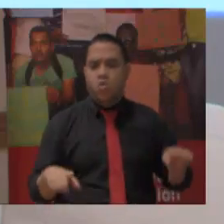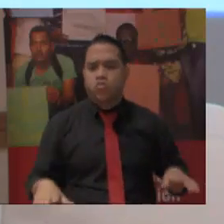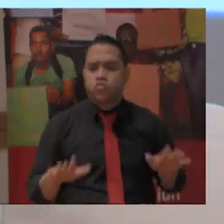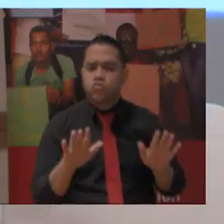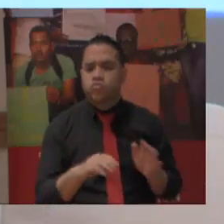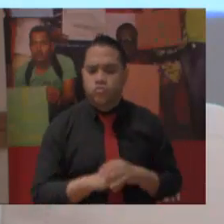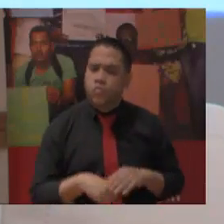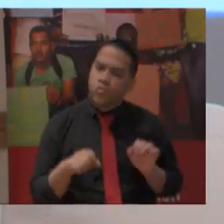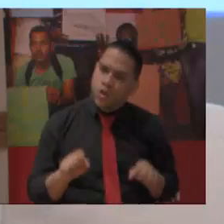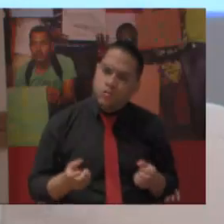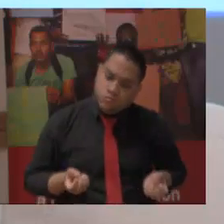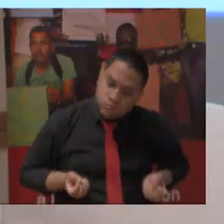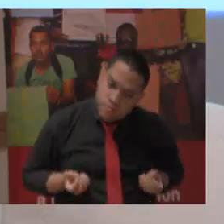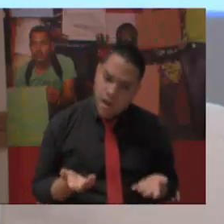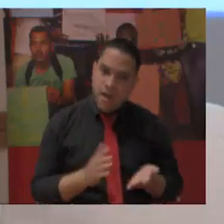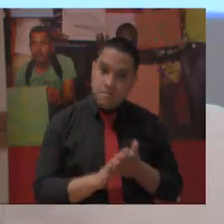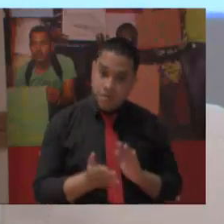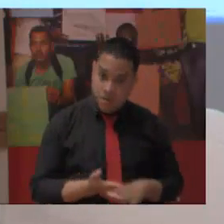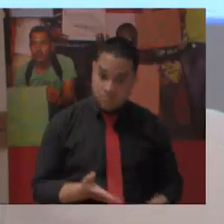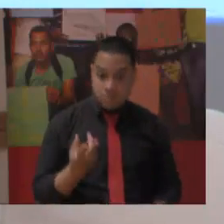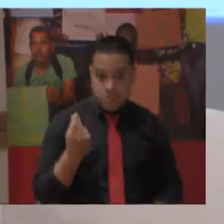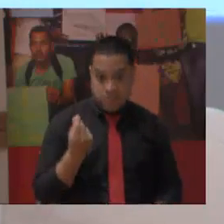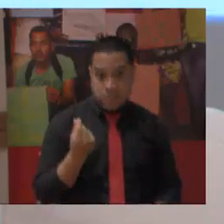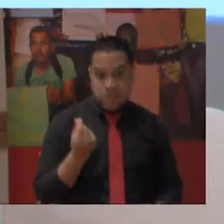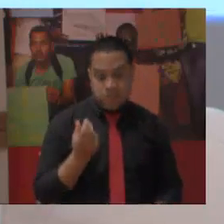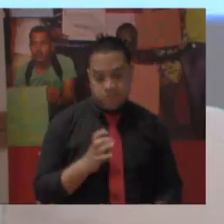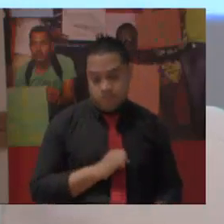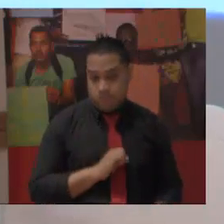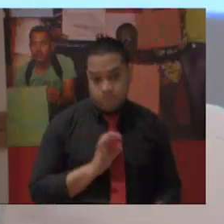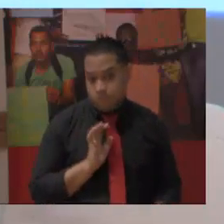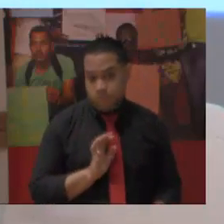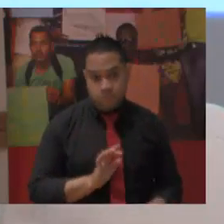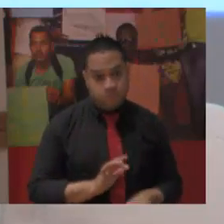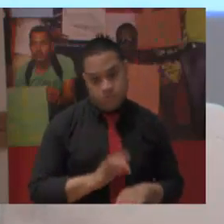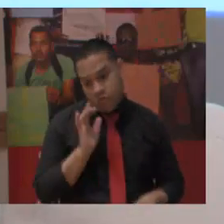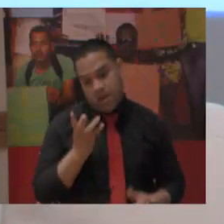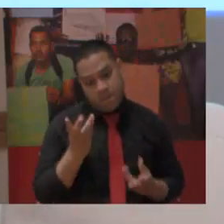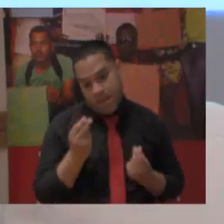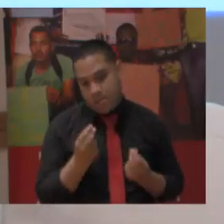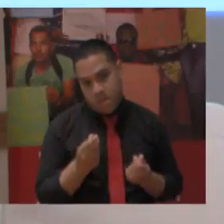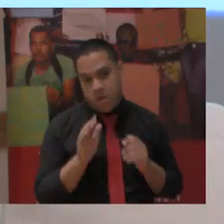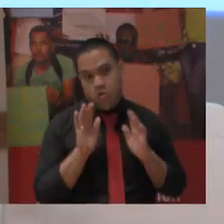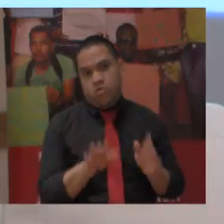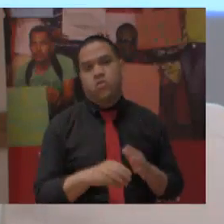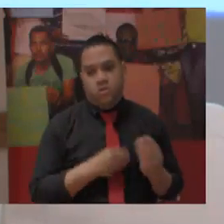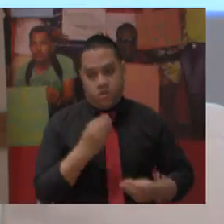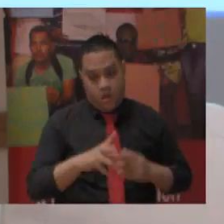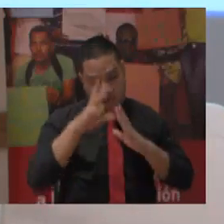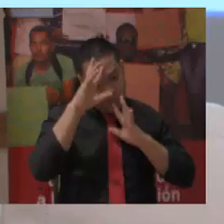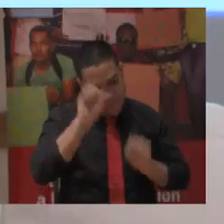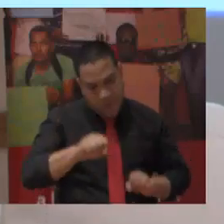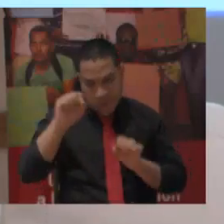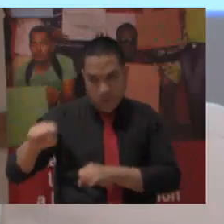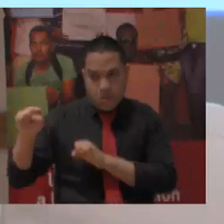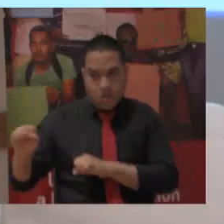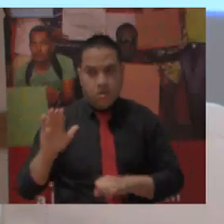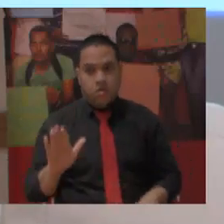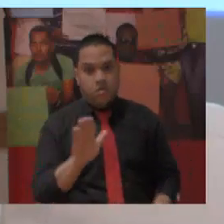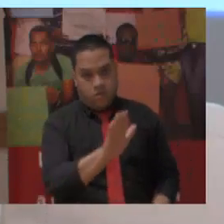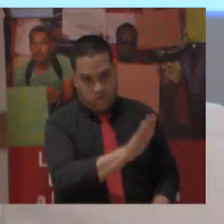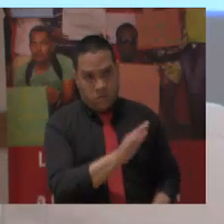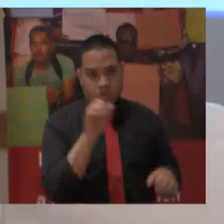aportar, construir paz vale plata, eso es triste, pero en realidad lo vale, y necesitamos que quienes tienen esa capacidad de aportar realmente se